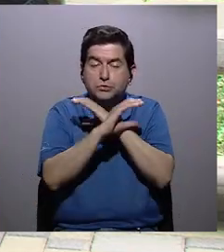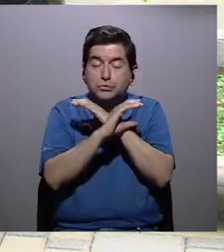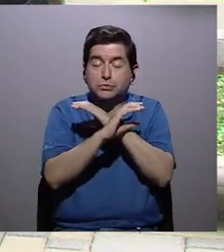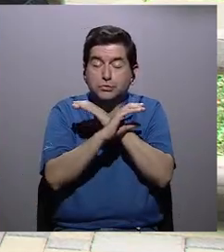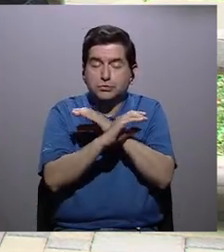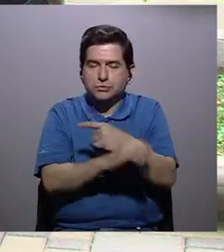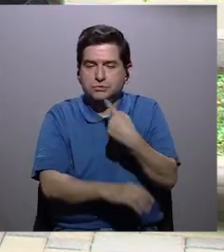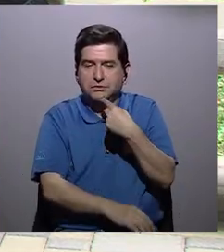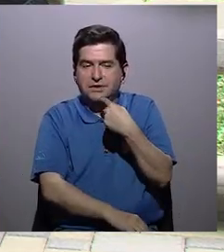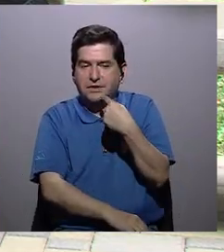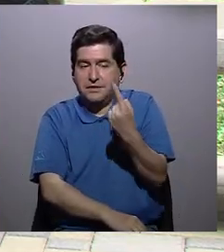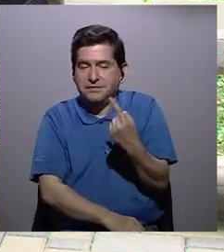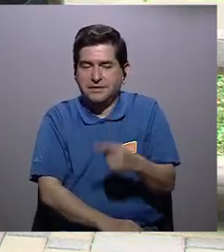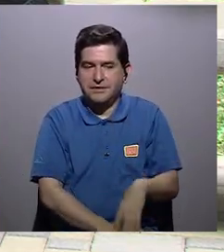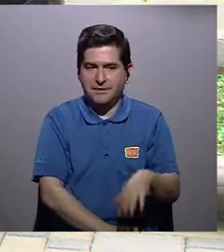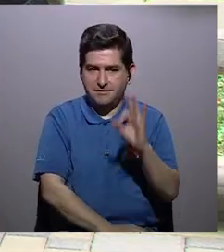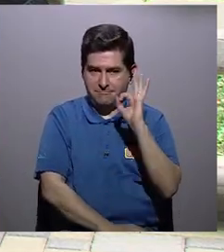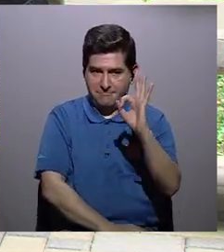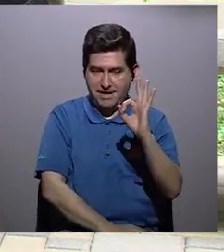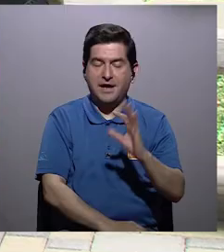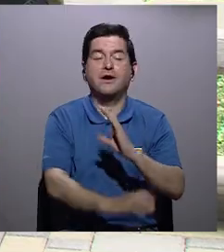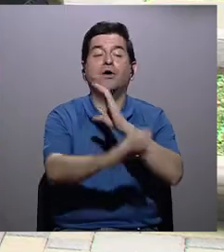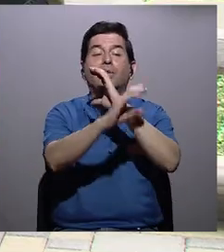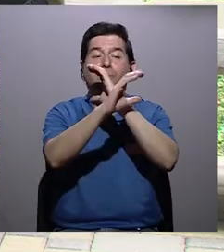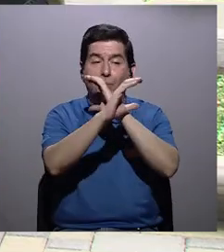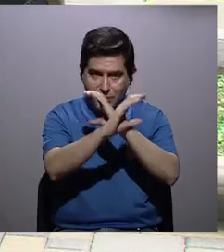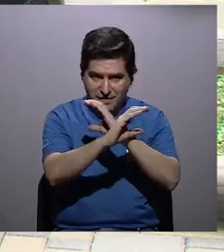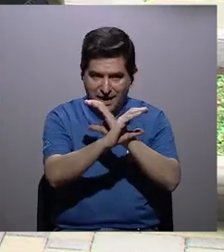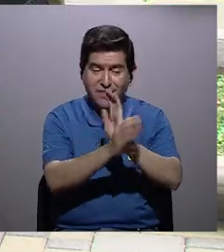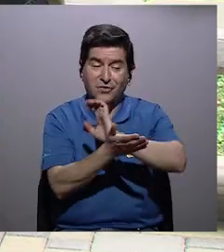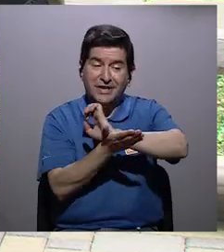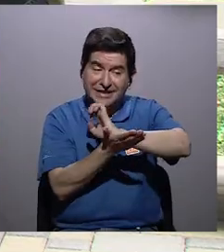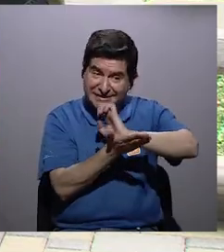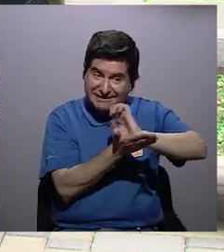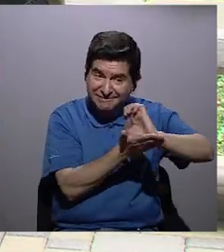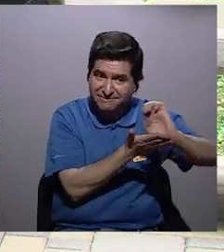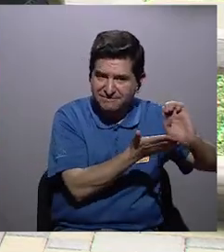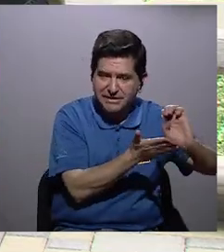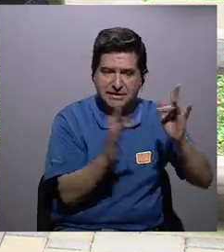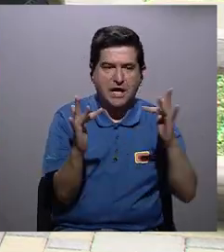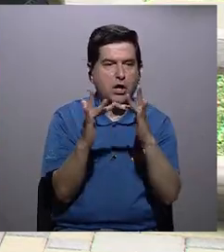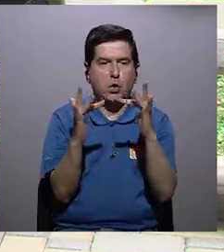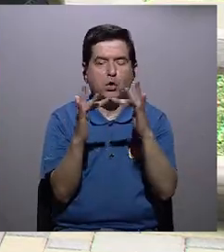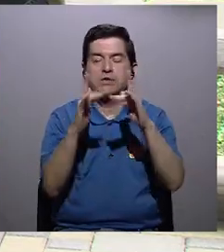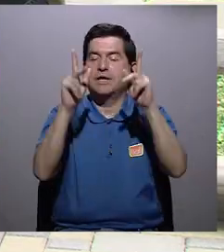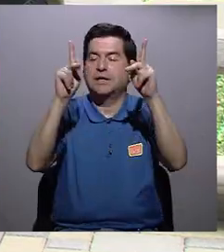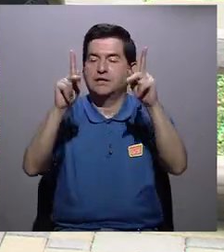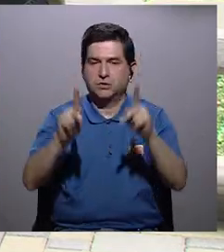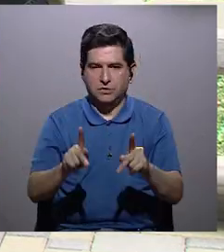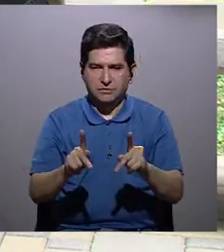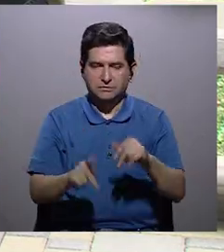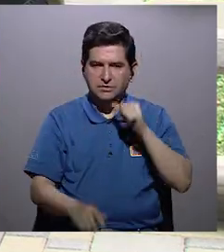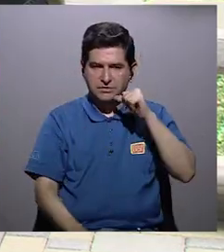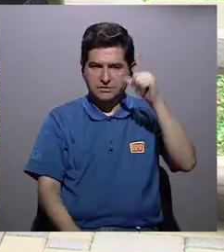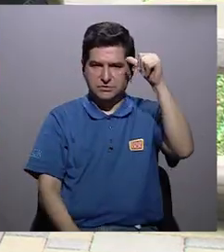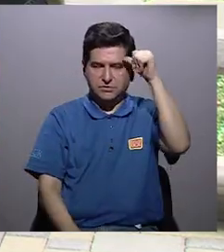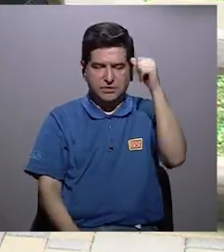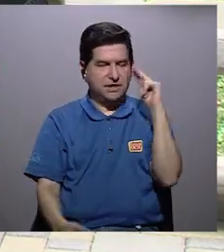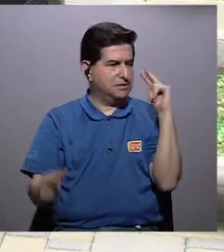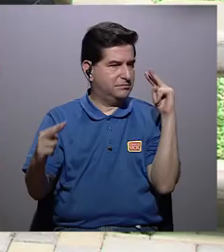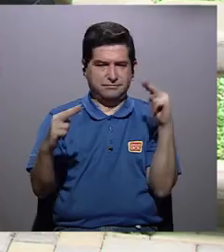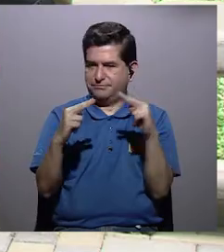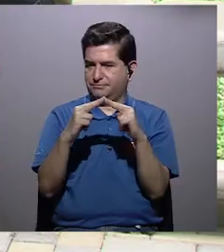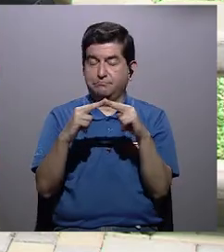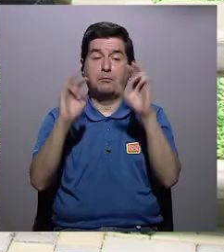para decirles, ok, tengan cuidado, eviten el contacto con personas adultas